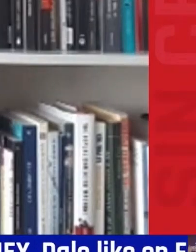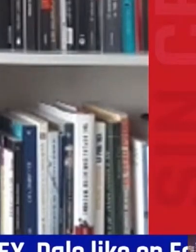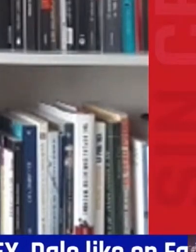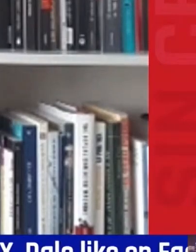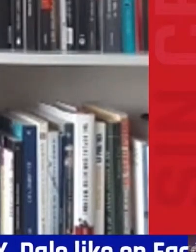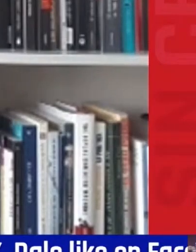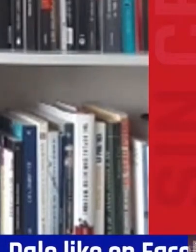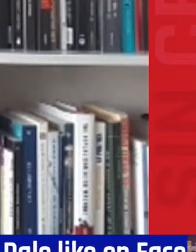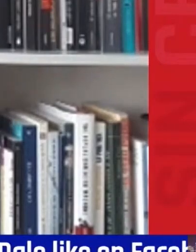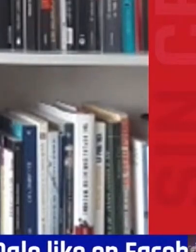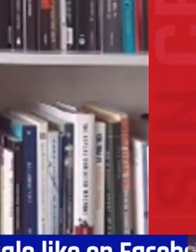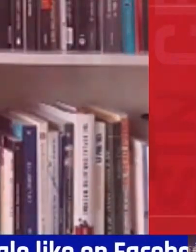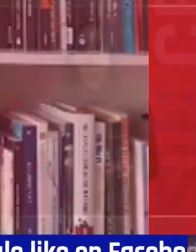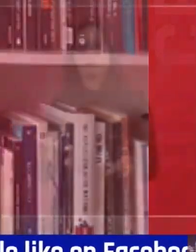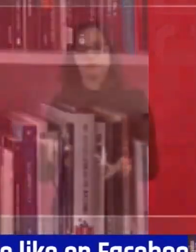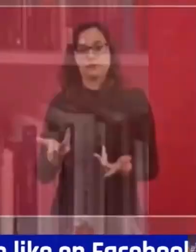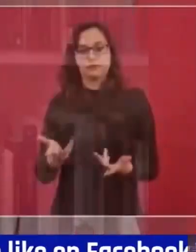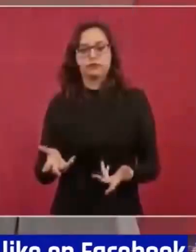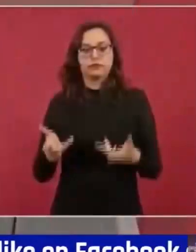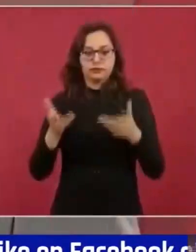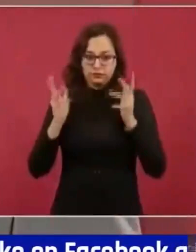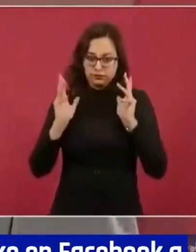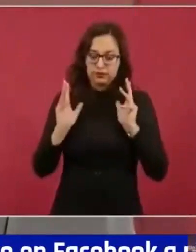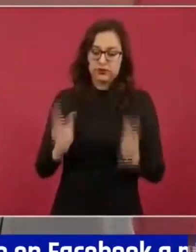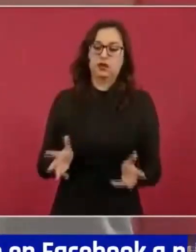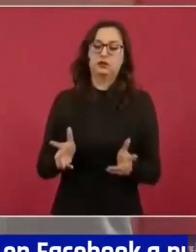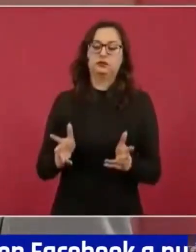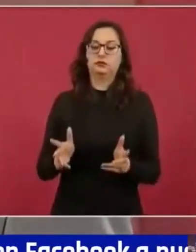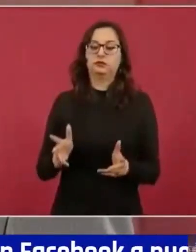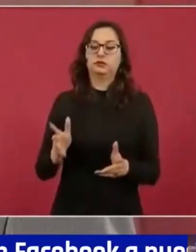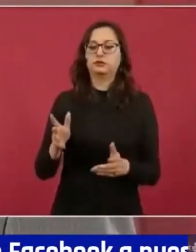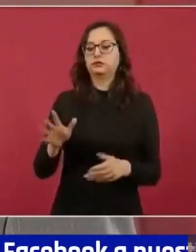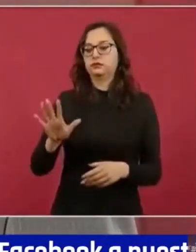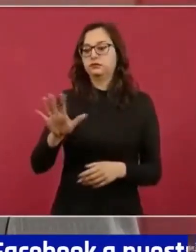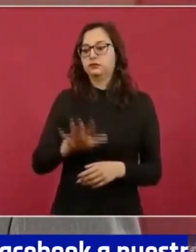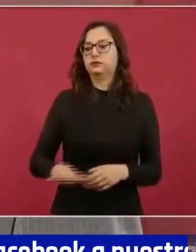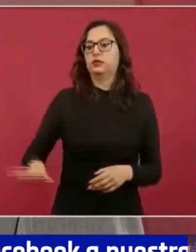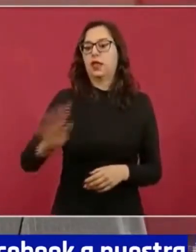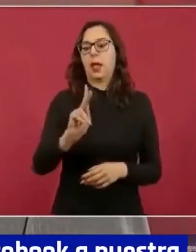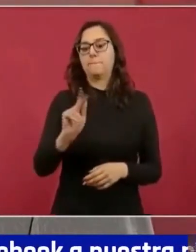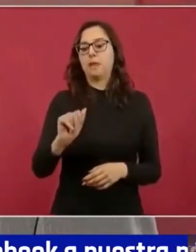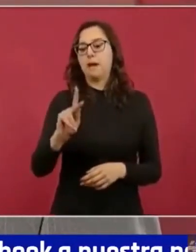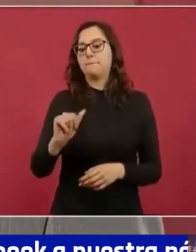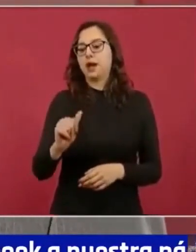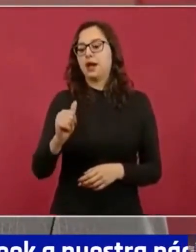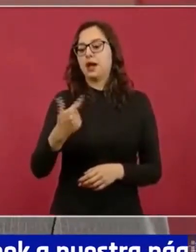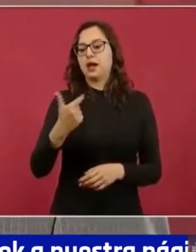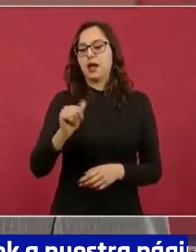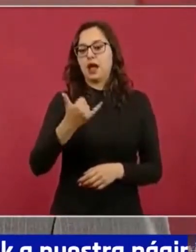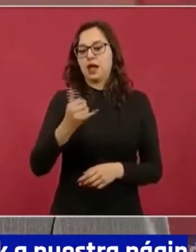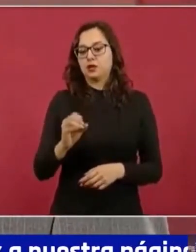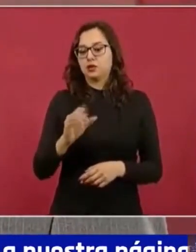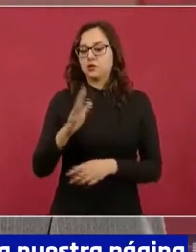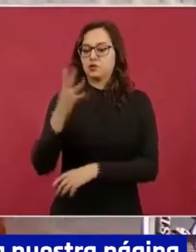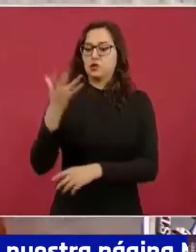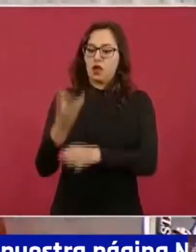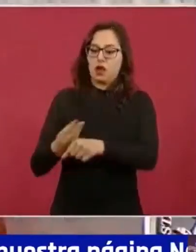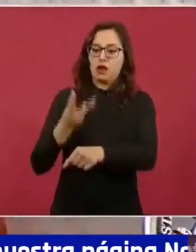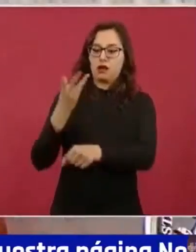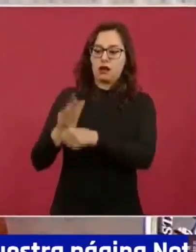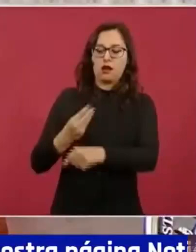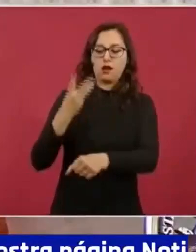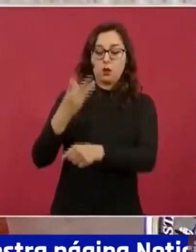hay detrás de esta careta, detrás de esta fachada, grupos de interés políticos y económicos. Pero regresando al tema